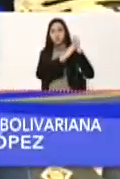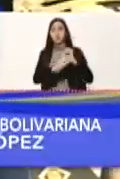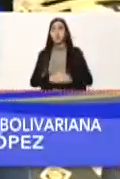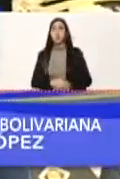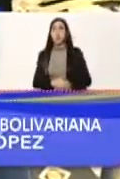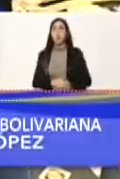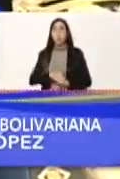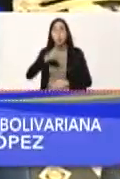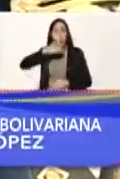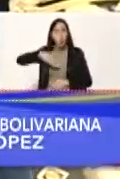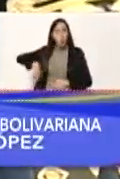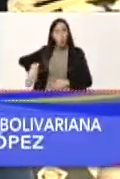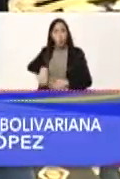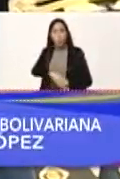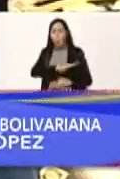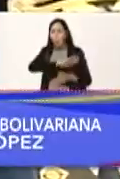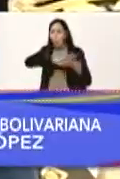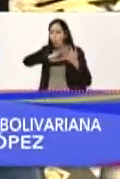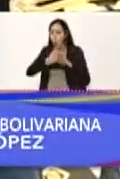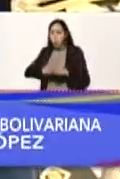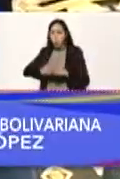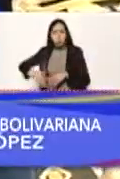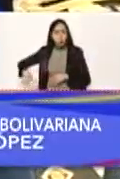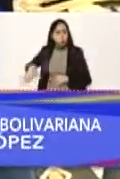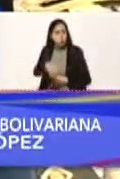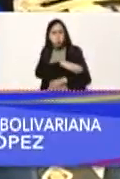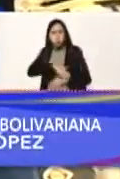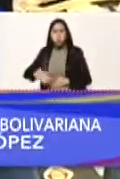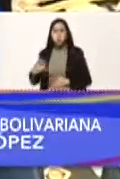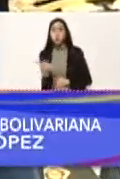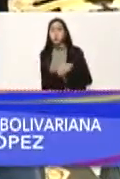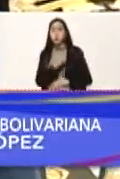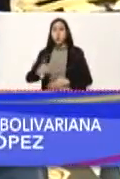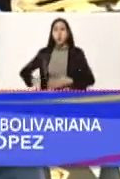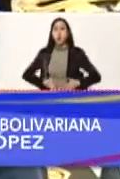a recorrer cerros, barrios, caminos,